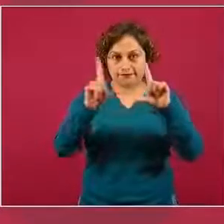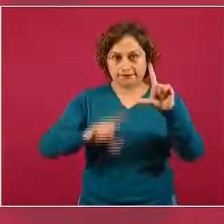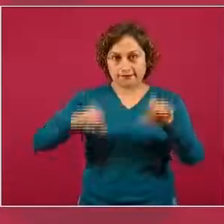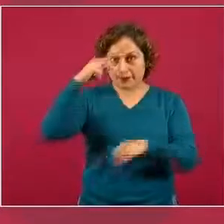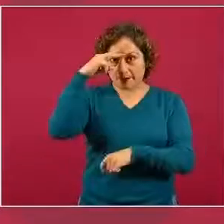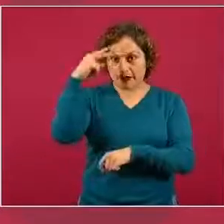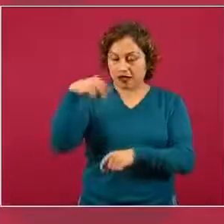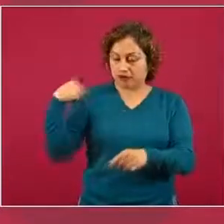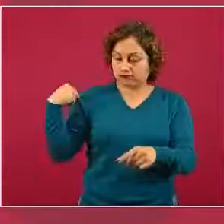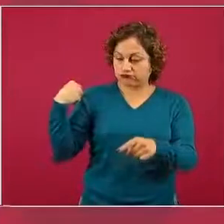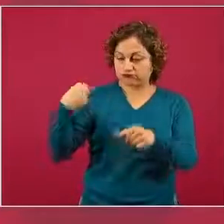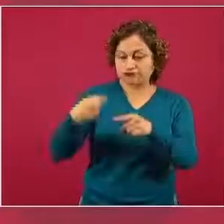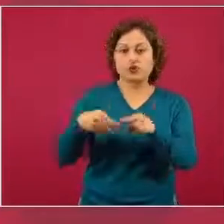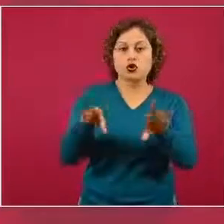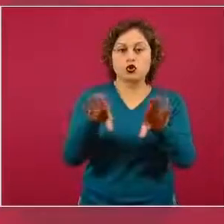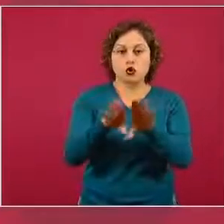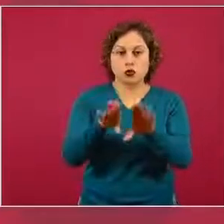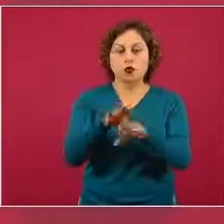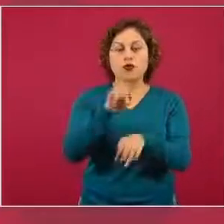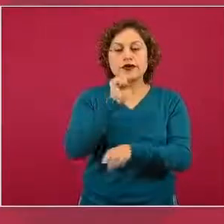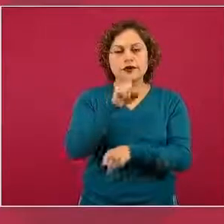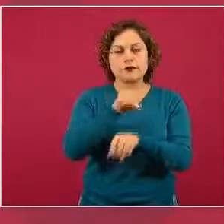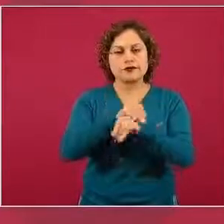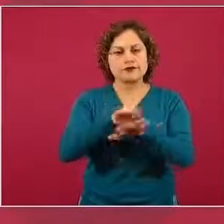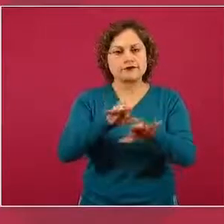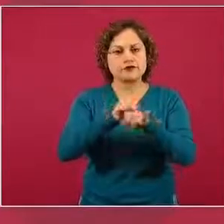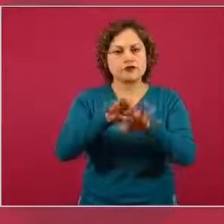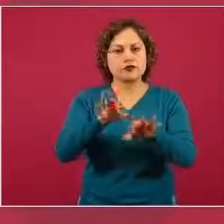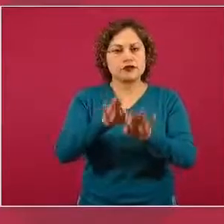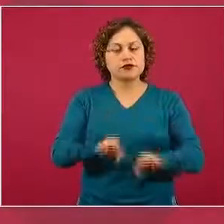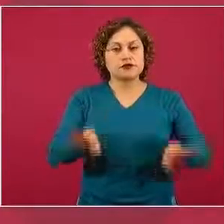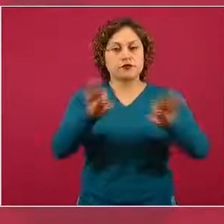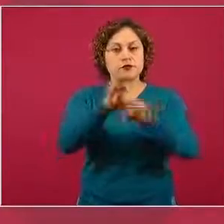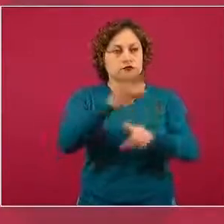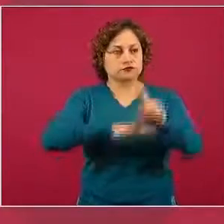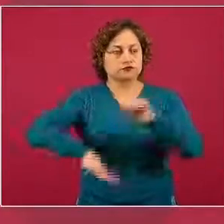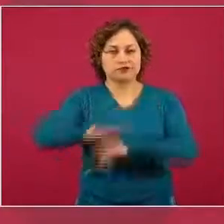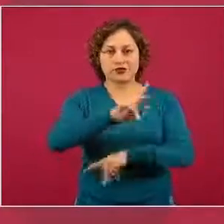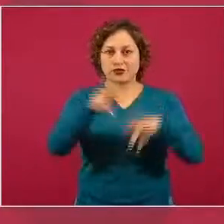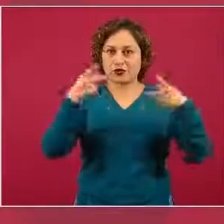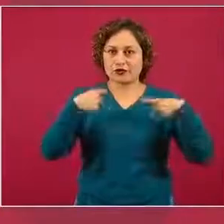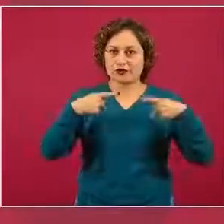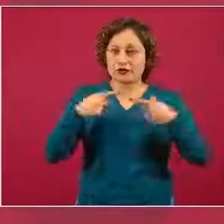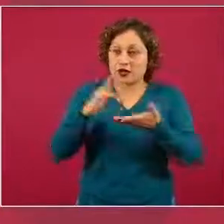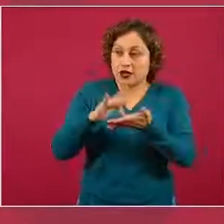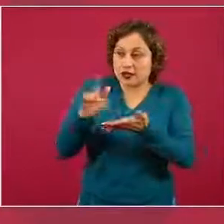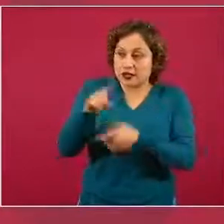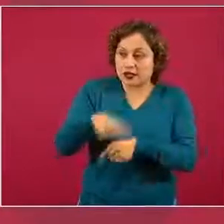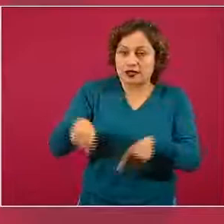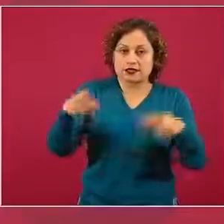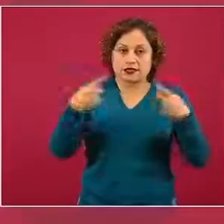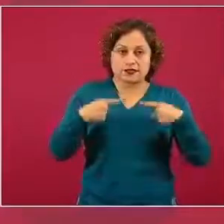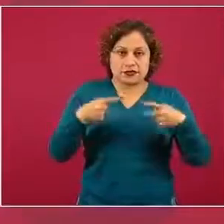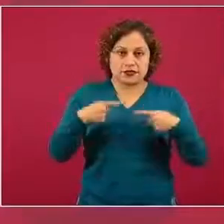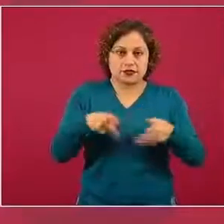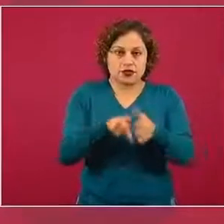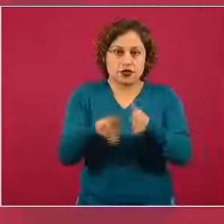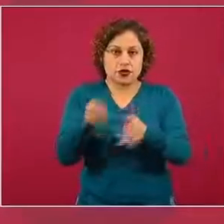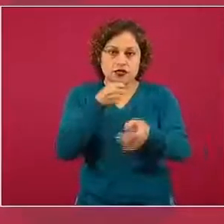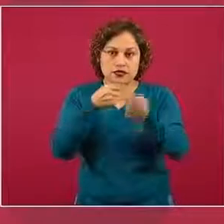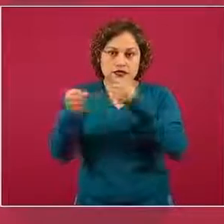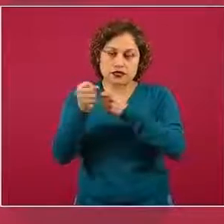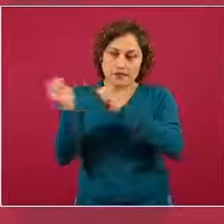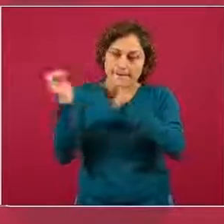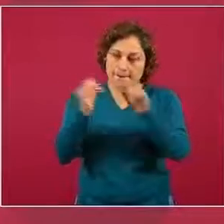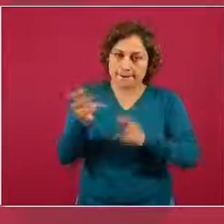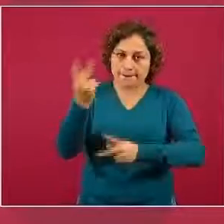y lógicamente compartiendo información relevante con la población. Agradecemos a los medios de comunicación que están aquí presentes